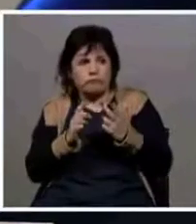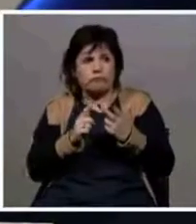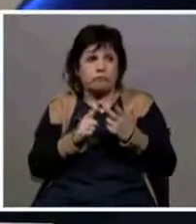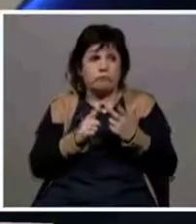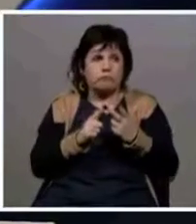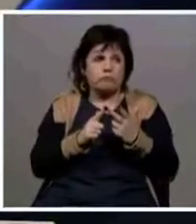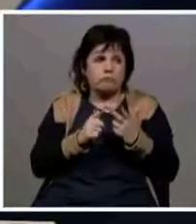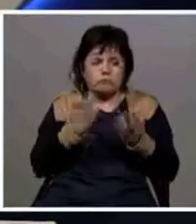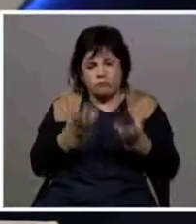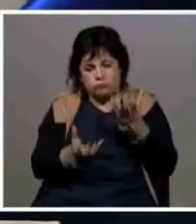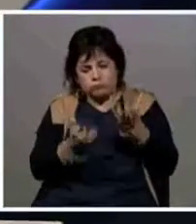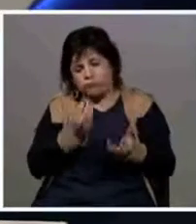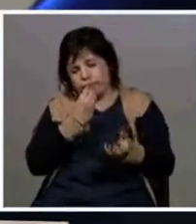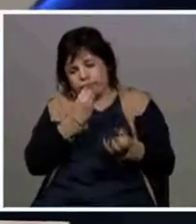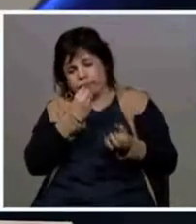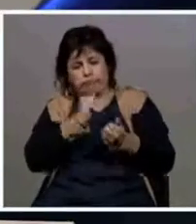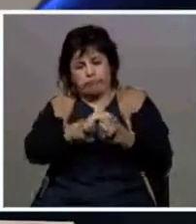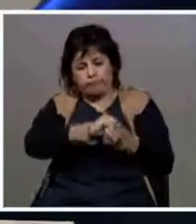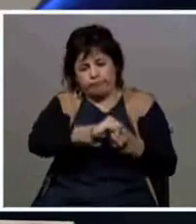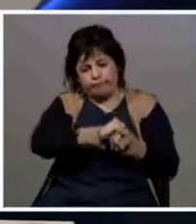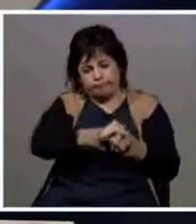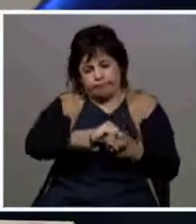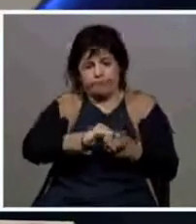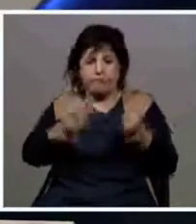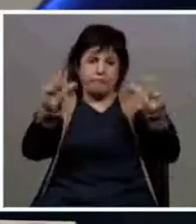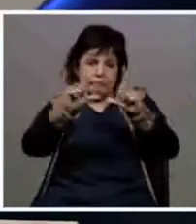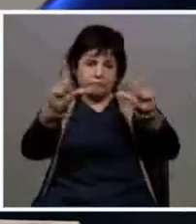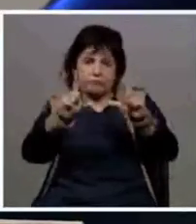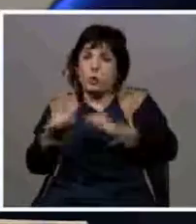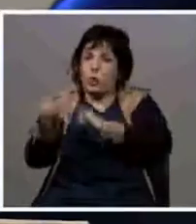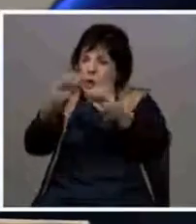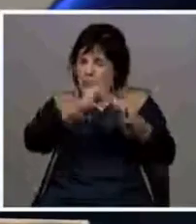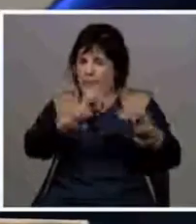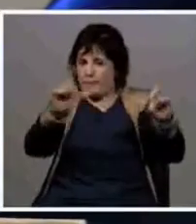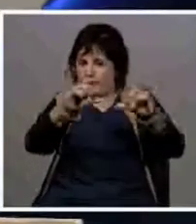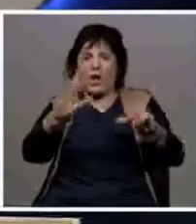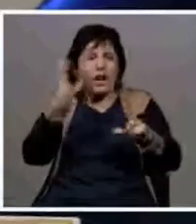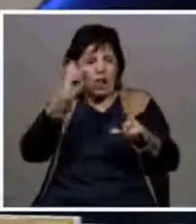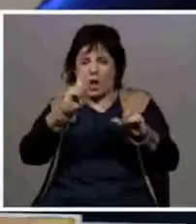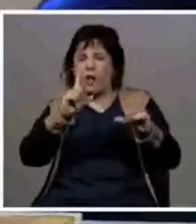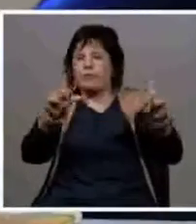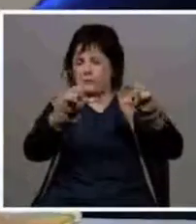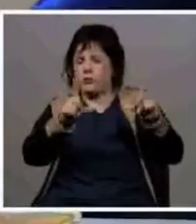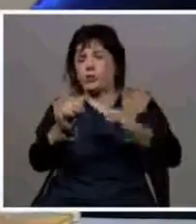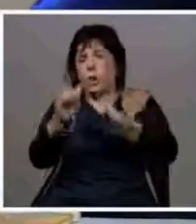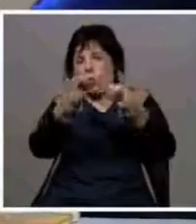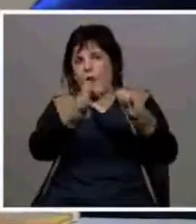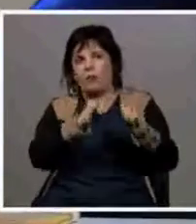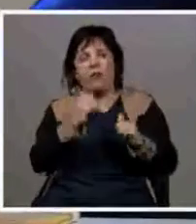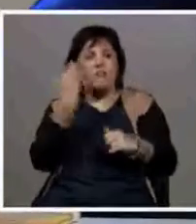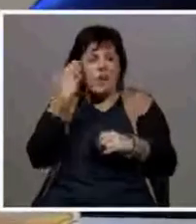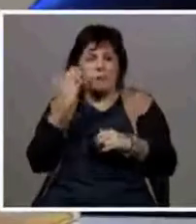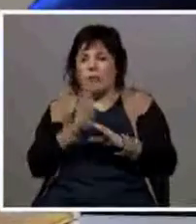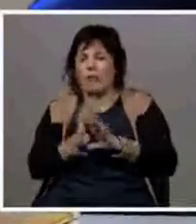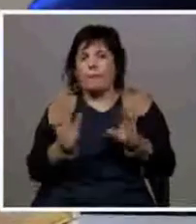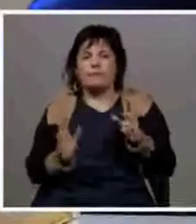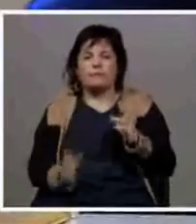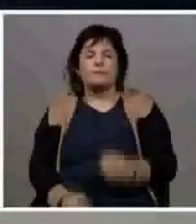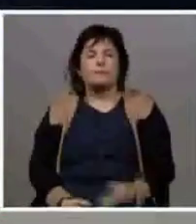producir comida de lavar la televisión prendida todo el tiempo no es la radio ese genera la televisión y es el facebook